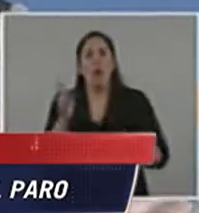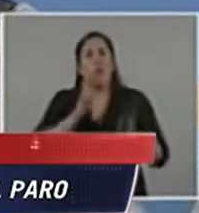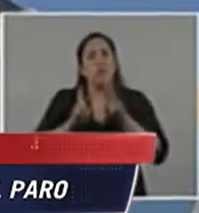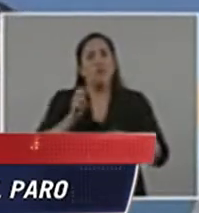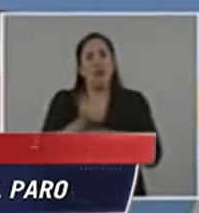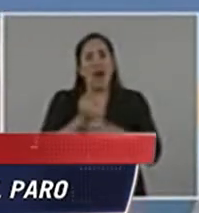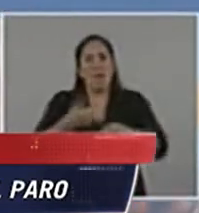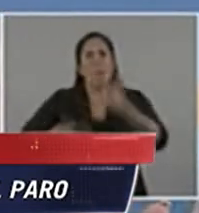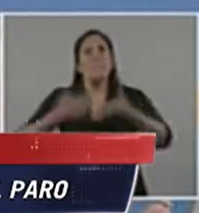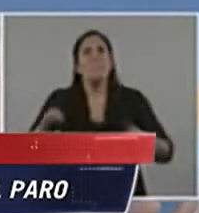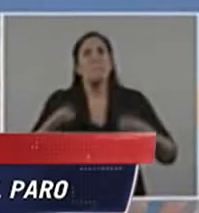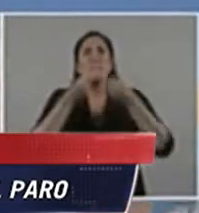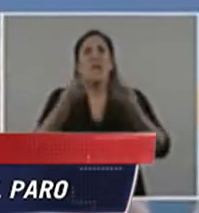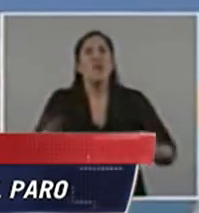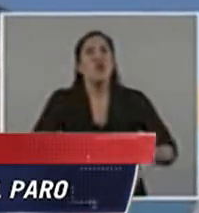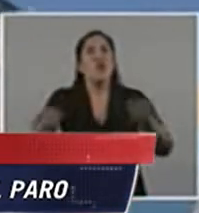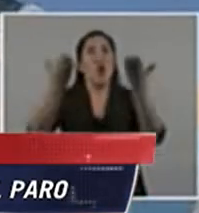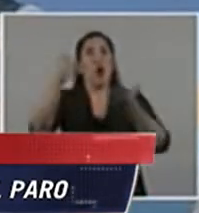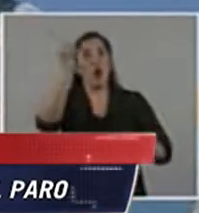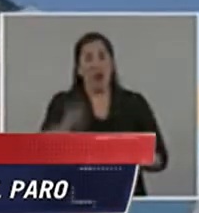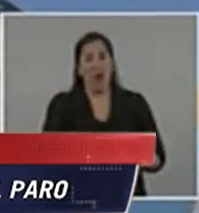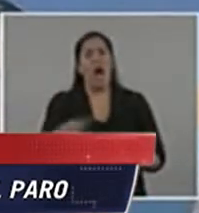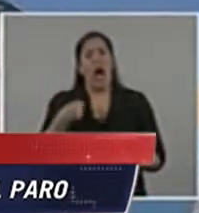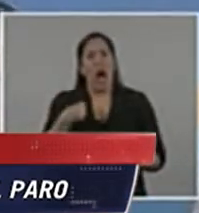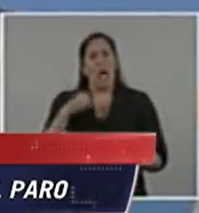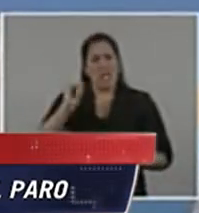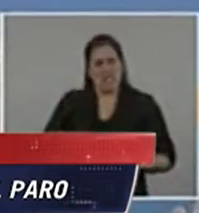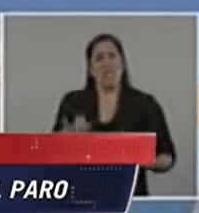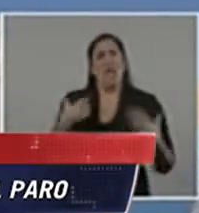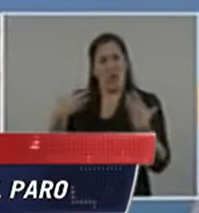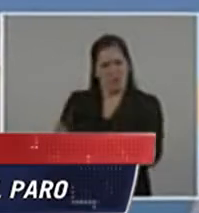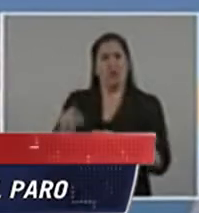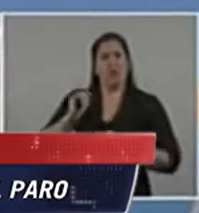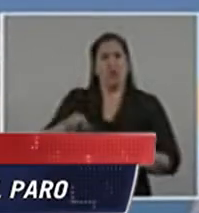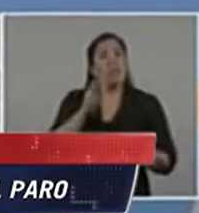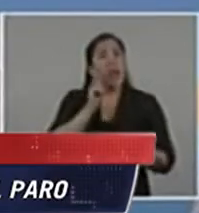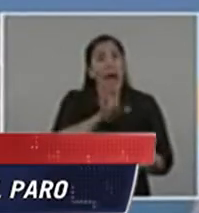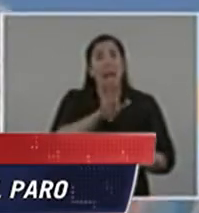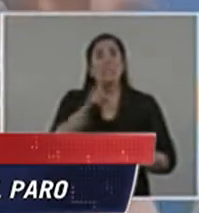creciendo, lo voy a seguir bancando. Porque he bancado tantas